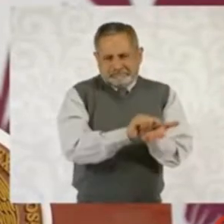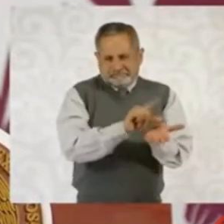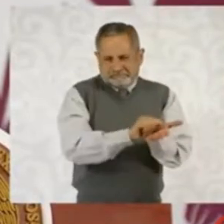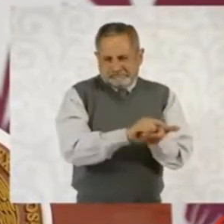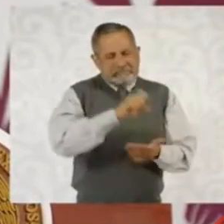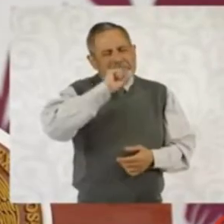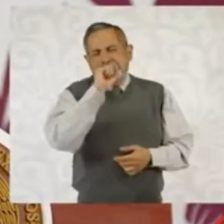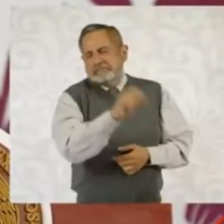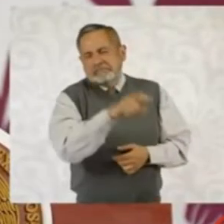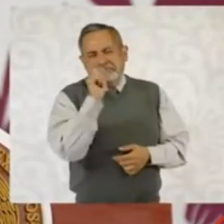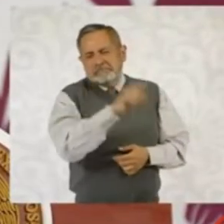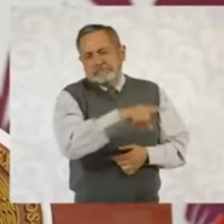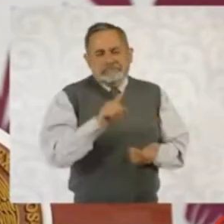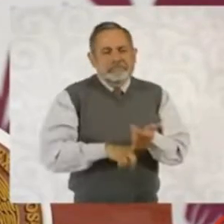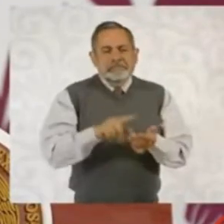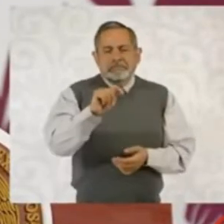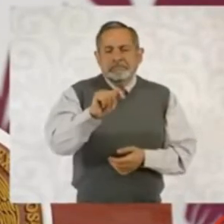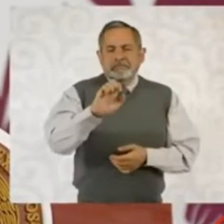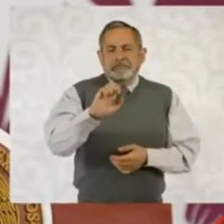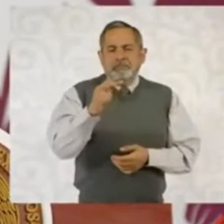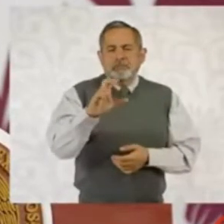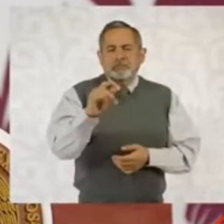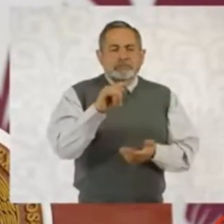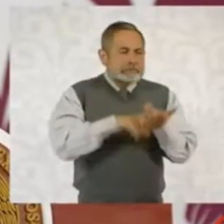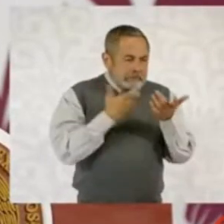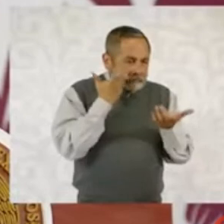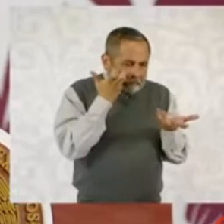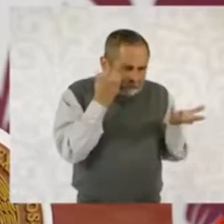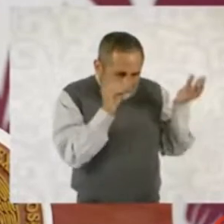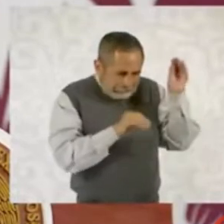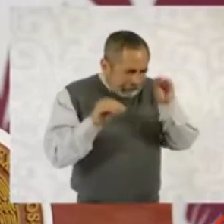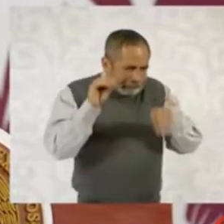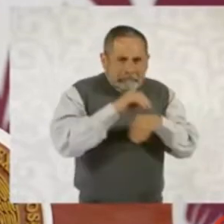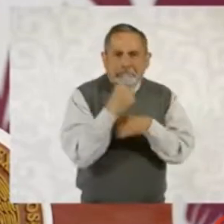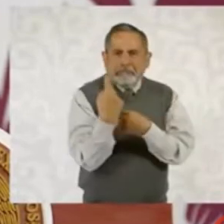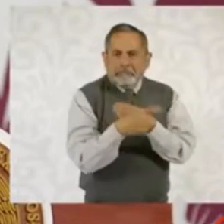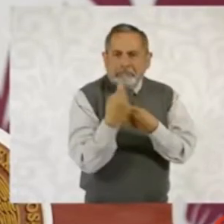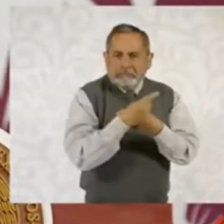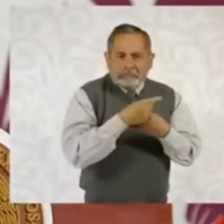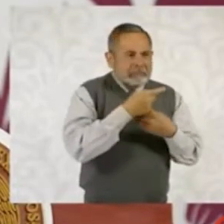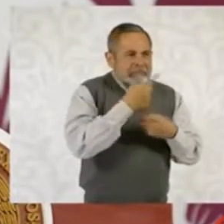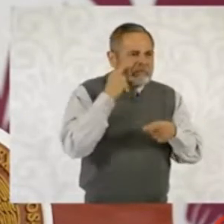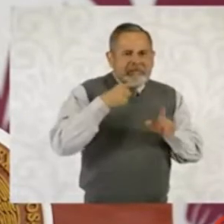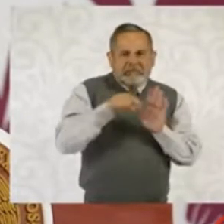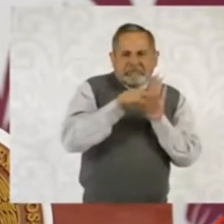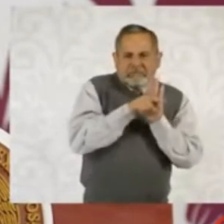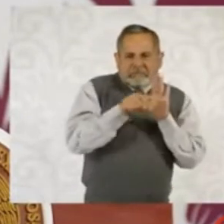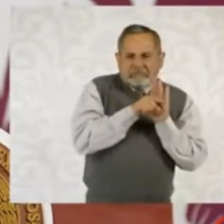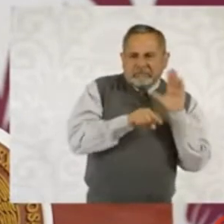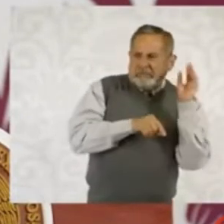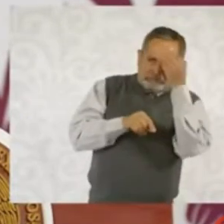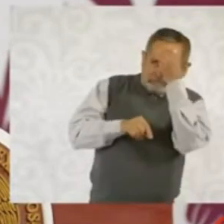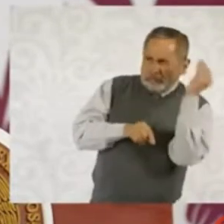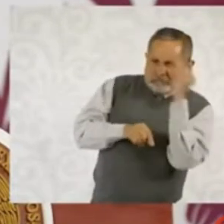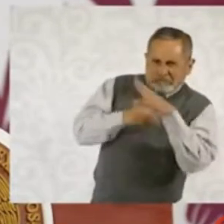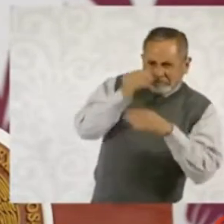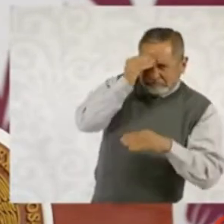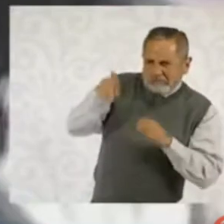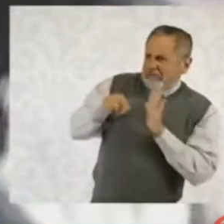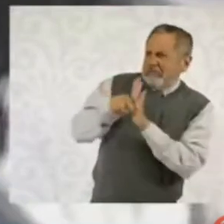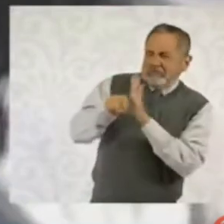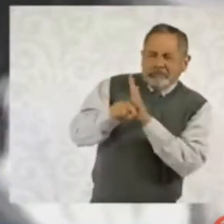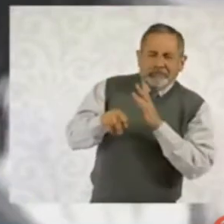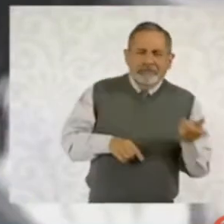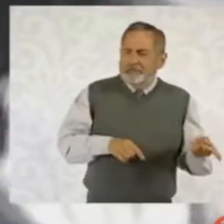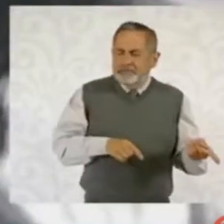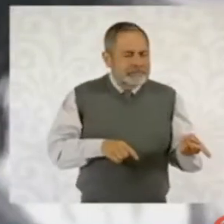del caso Teuchitlán ha sido manipulado con el uso de bots para generar una narrativa que en primera instancia, hay que decirlo, no